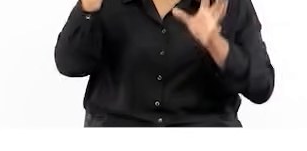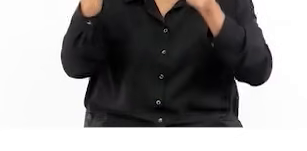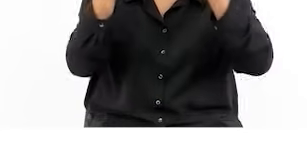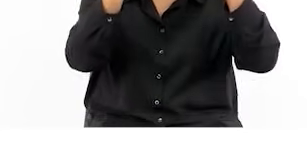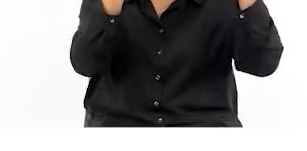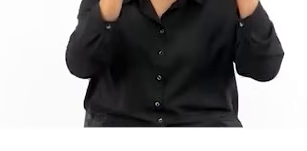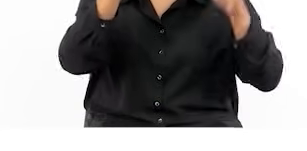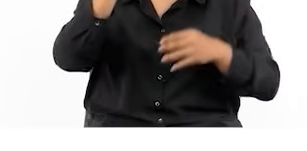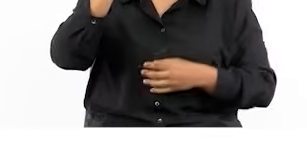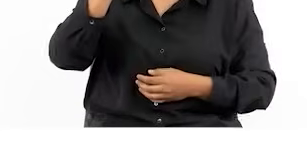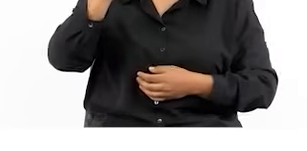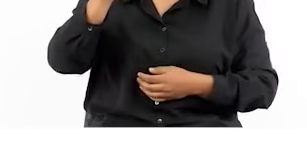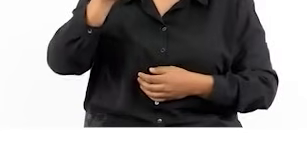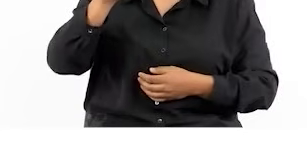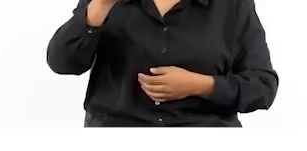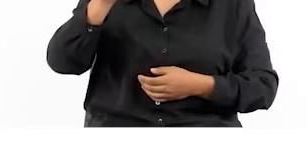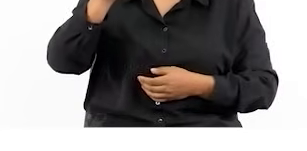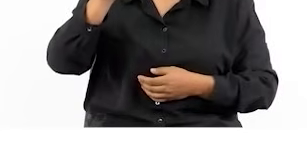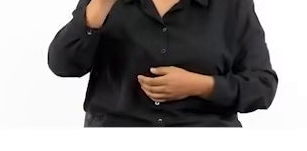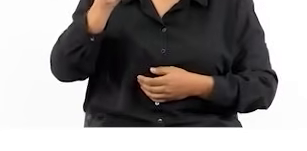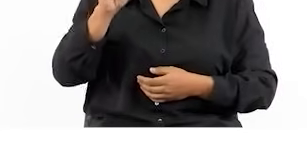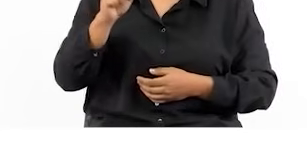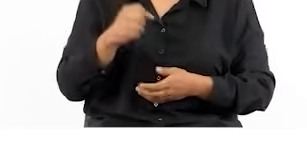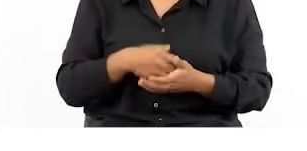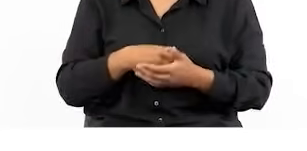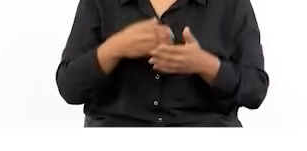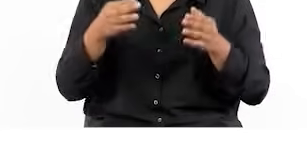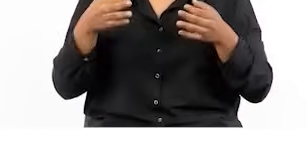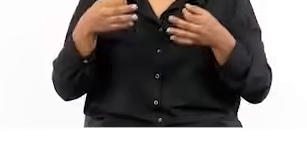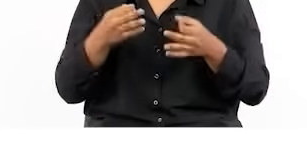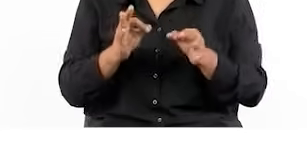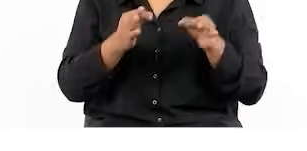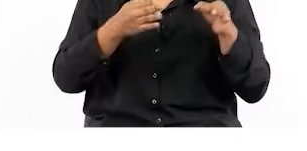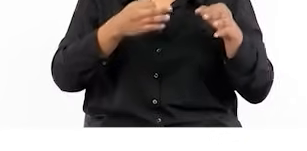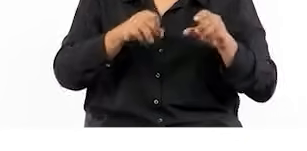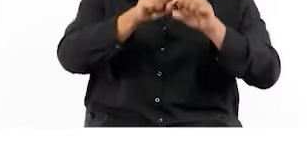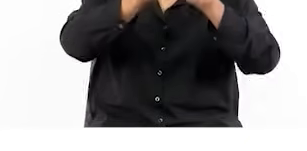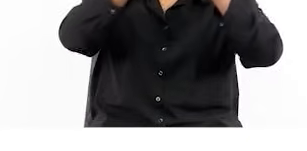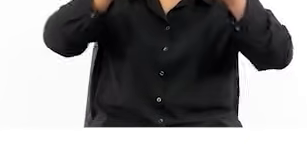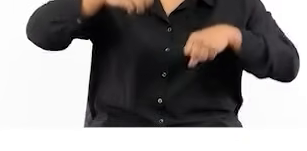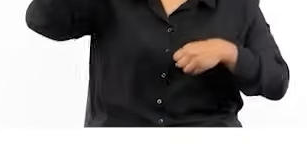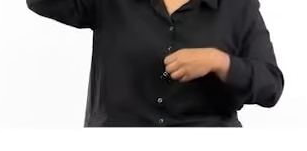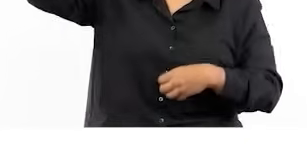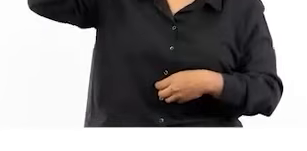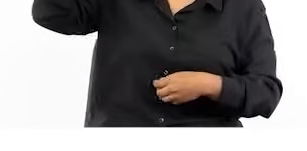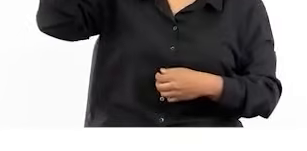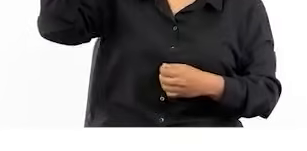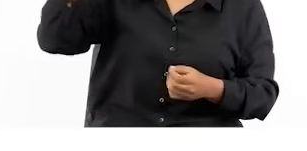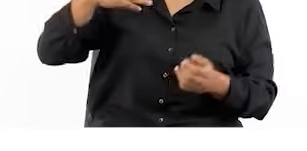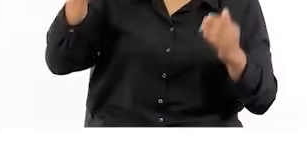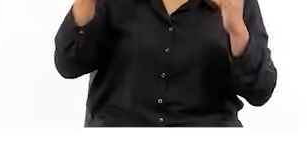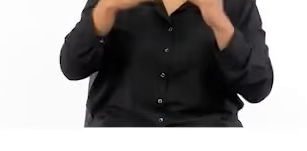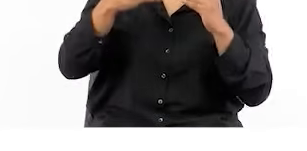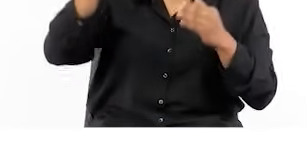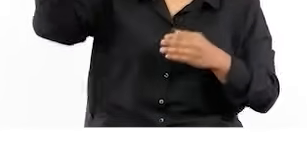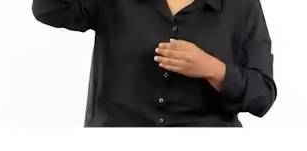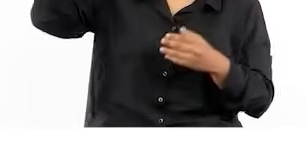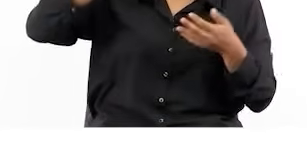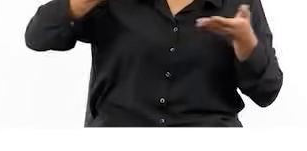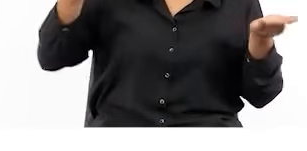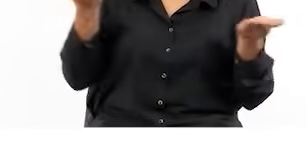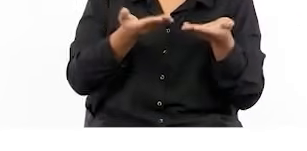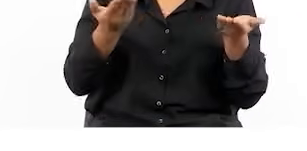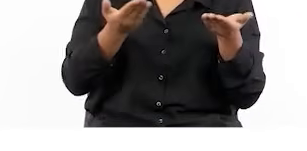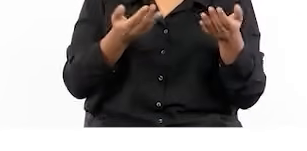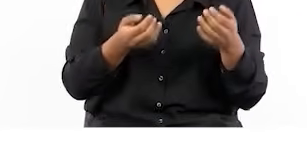en regiones conocidas como nebulosas, tal como aprendimos al principio, en donde se formó el sistema solar, en donde se formó